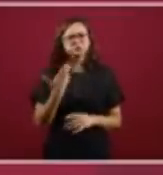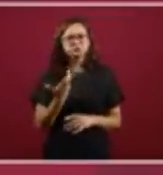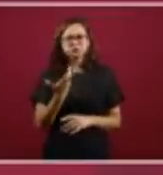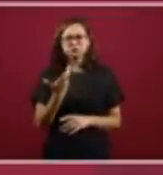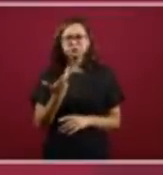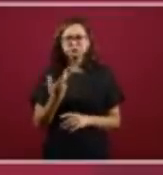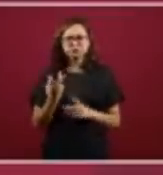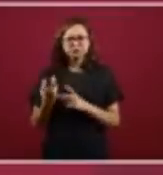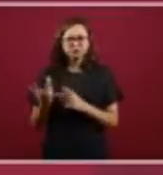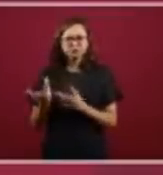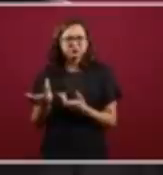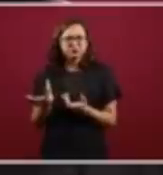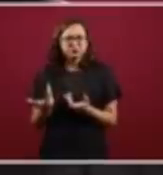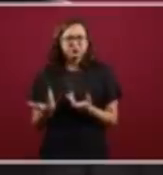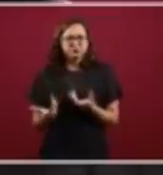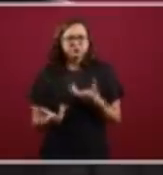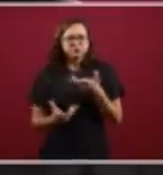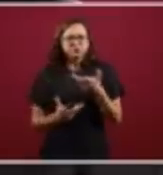muy